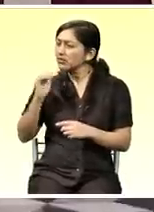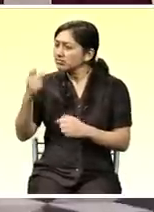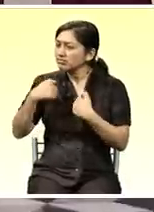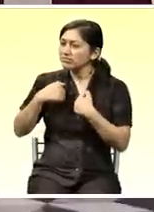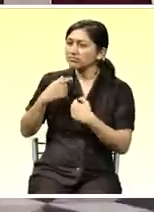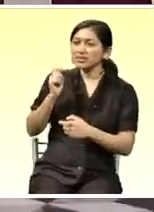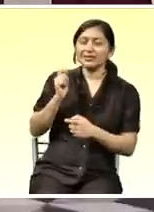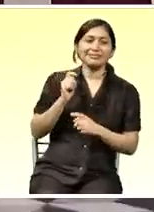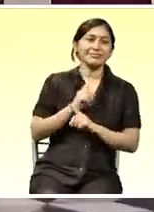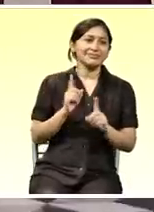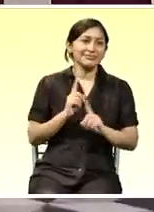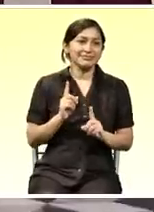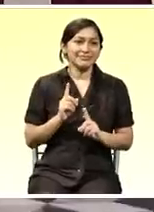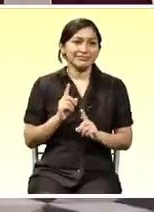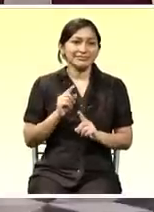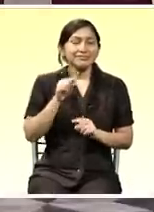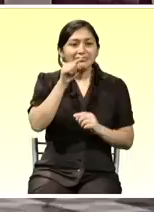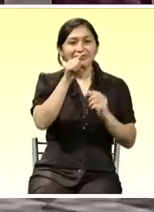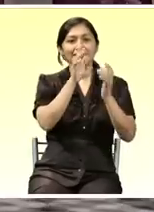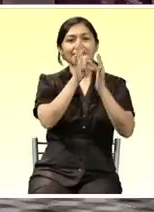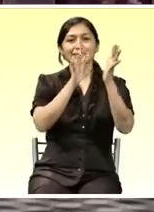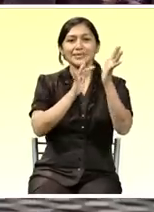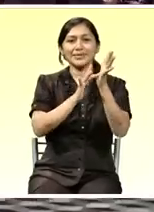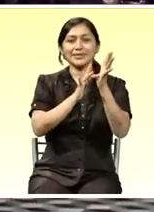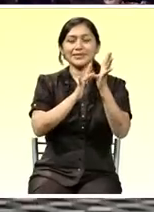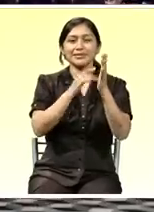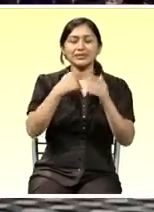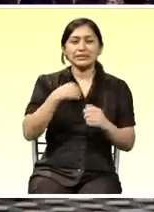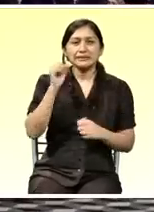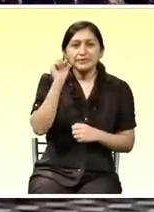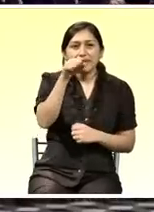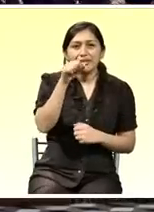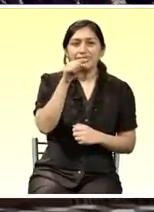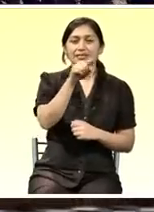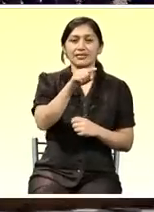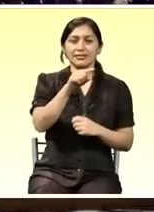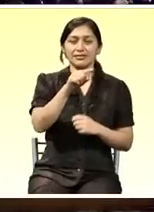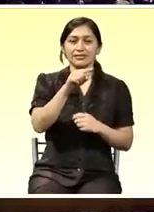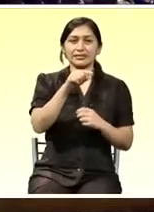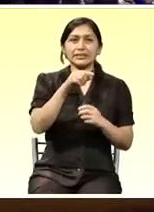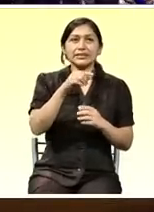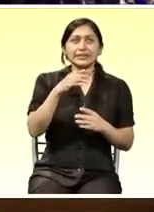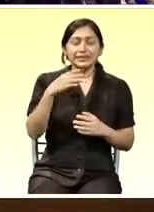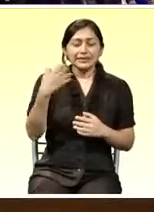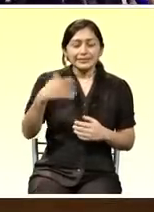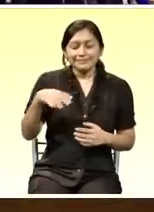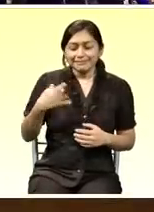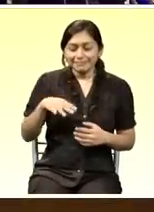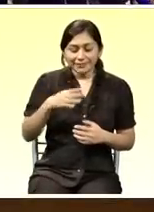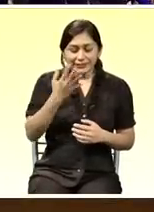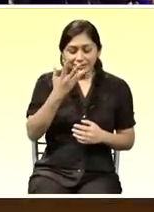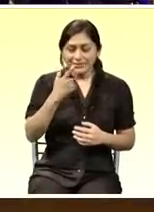mí? Señor Jesús, cómo te ofendí, quién de dolor muriera a tus